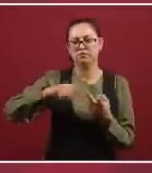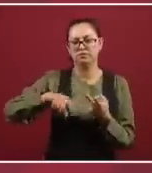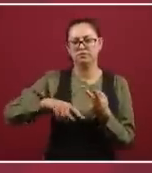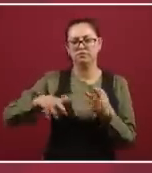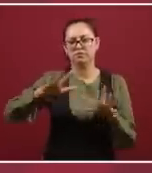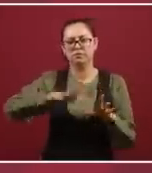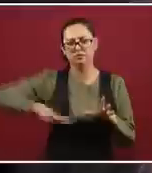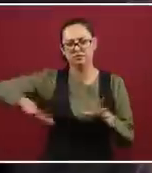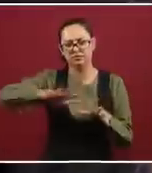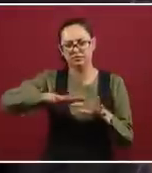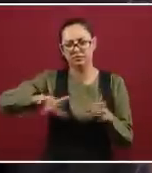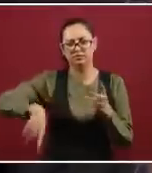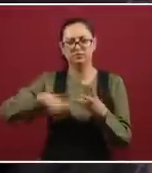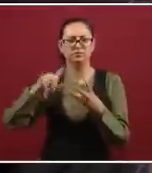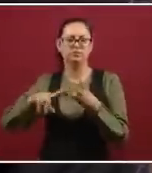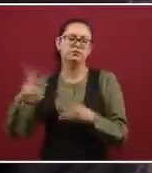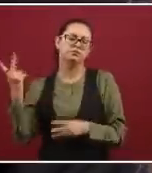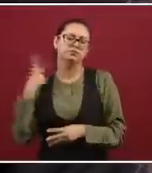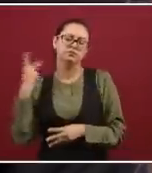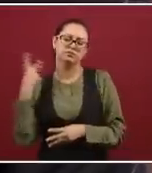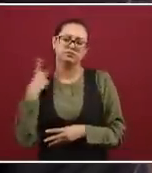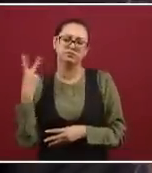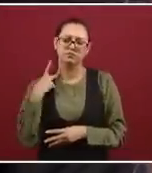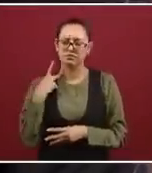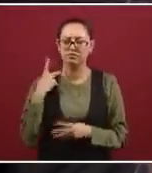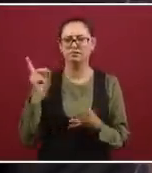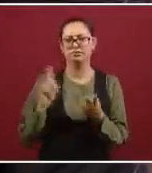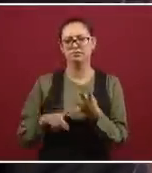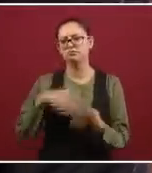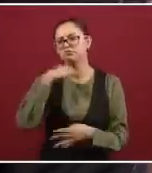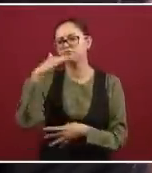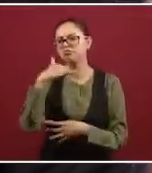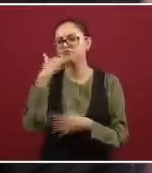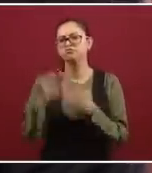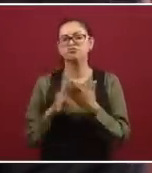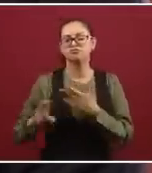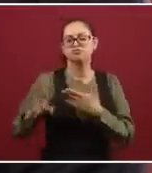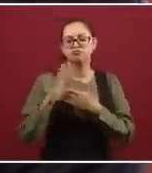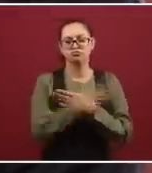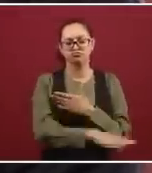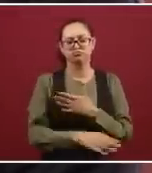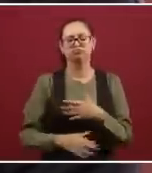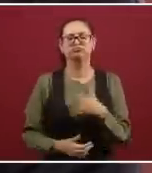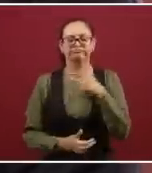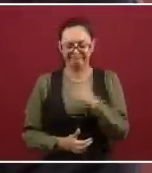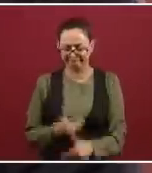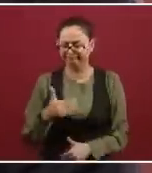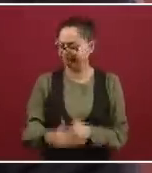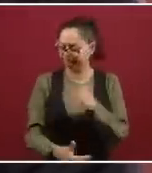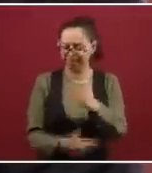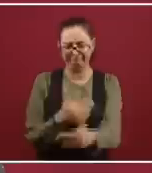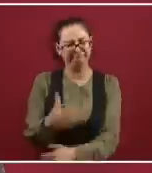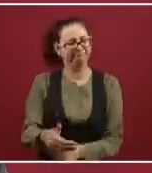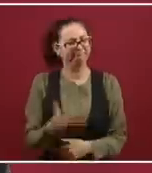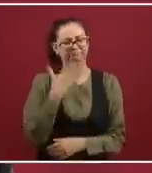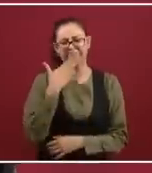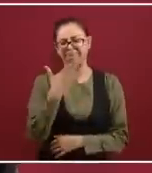lo social, en lo político, en el combate a la corrupción. Vamos muy bien.